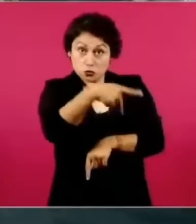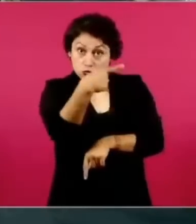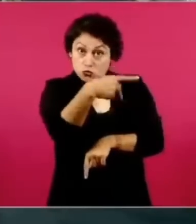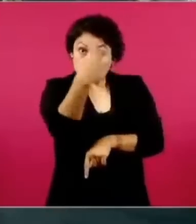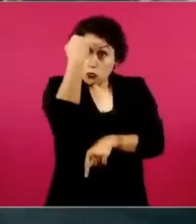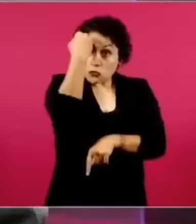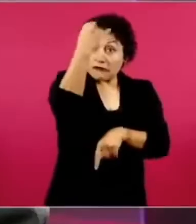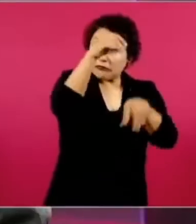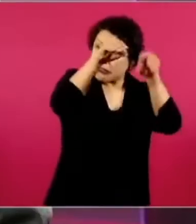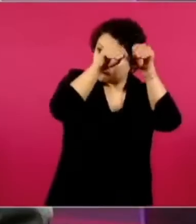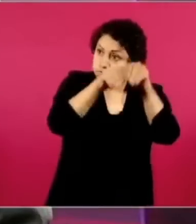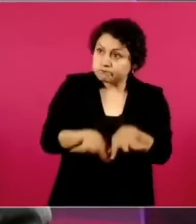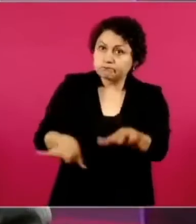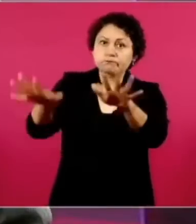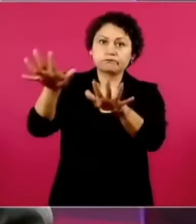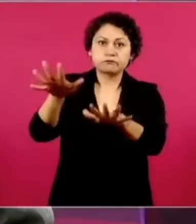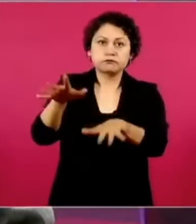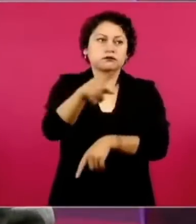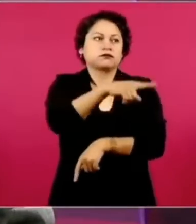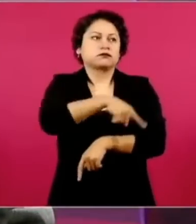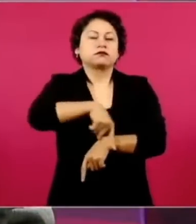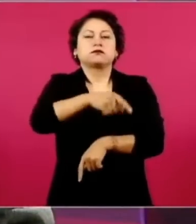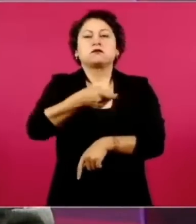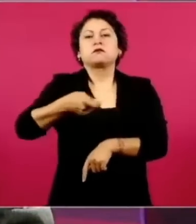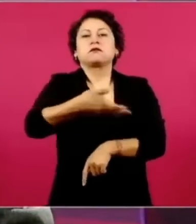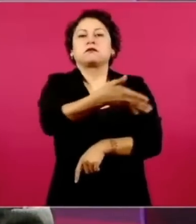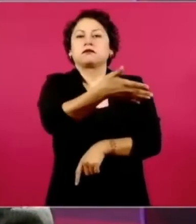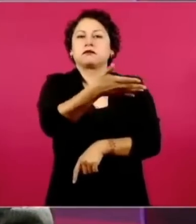la llamada opinión pública,